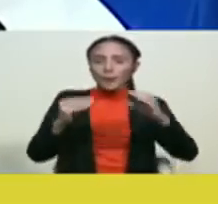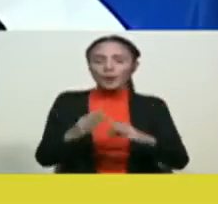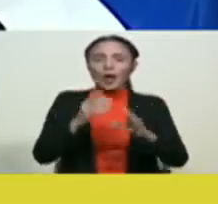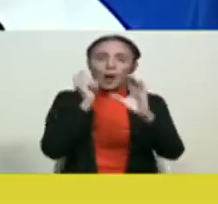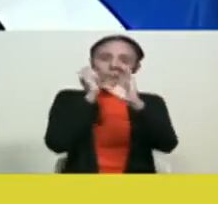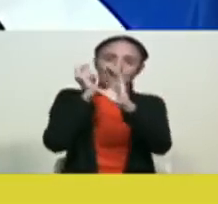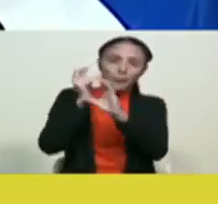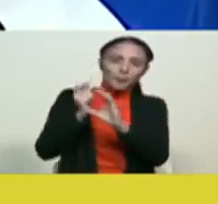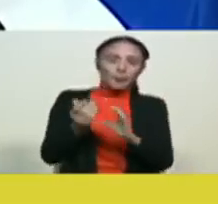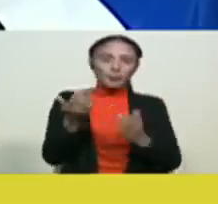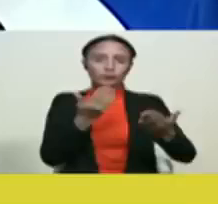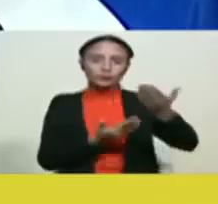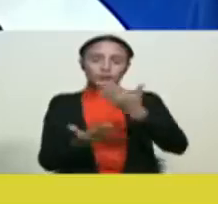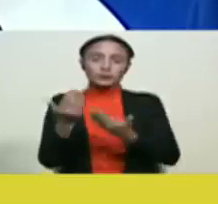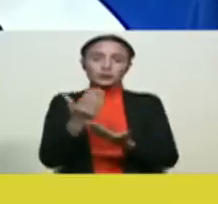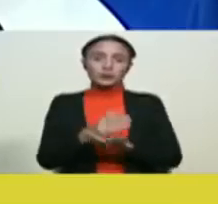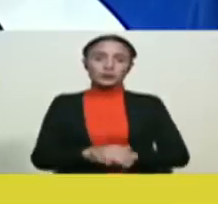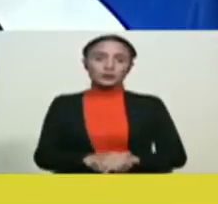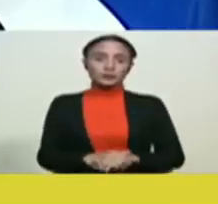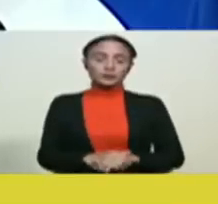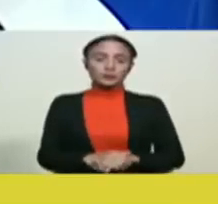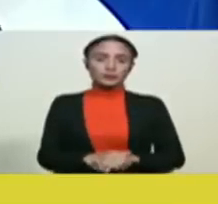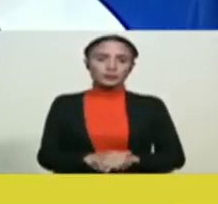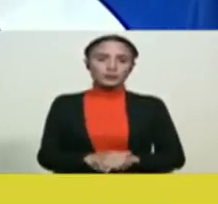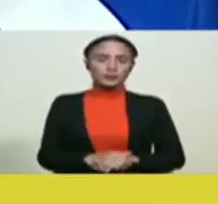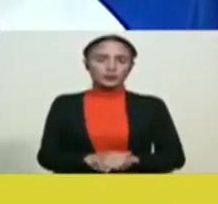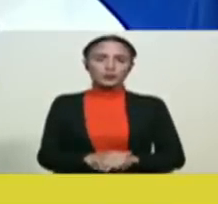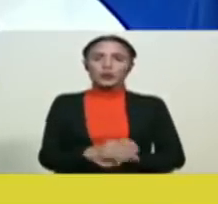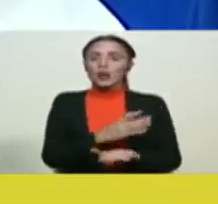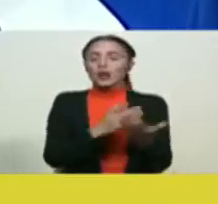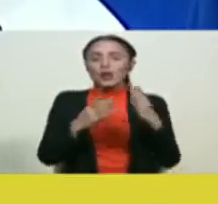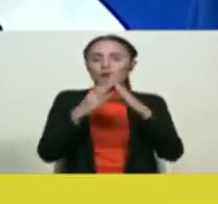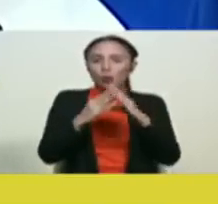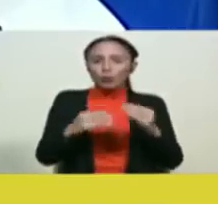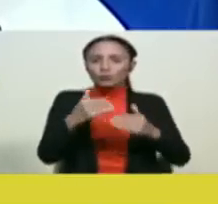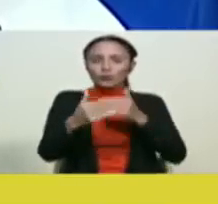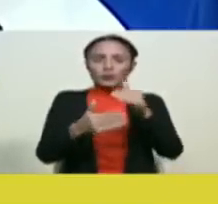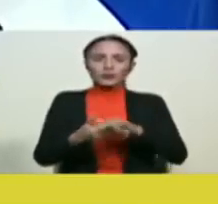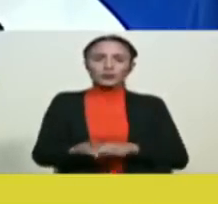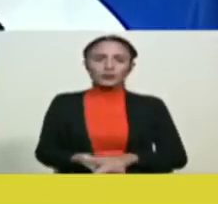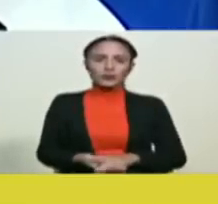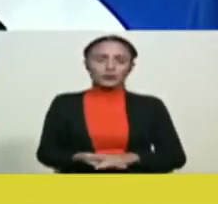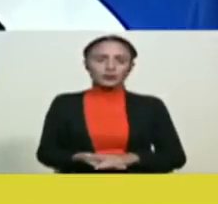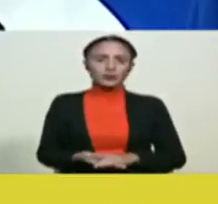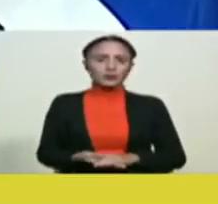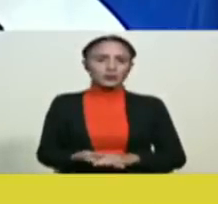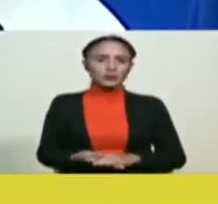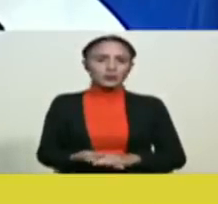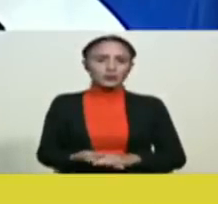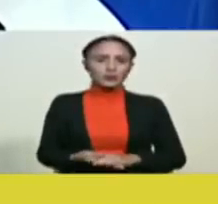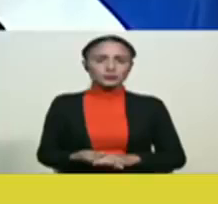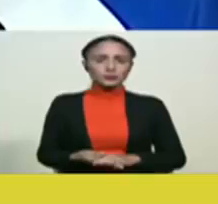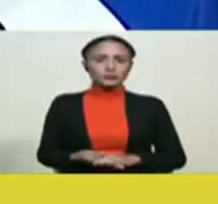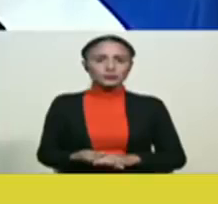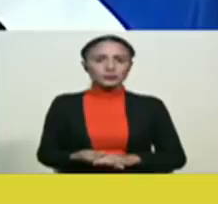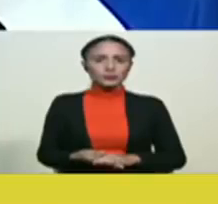minero compartido en el desarrollo petrolero integral en el desarrollo financiero